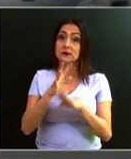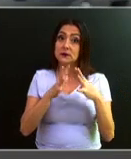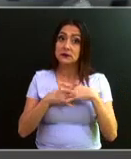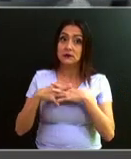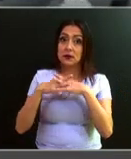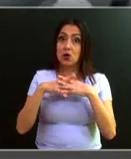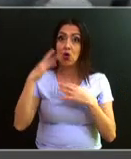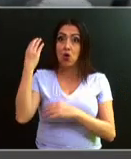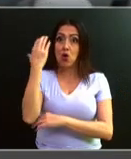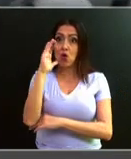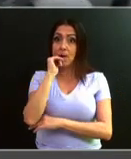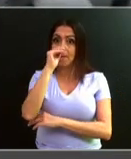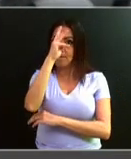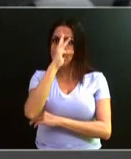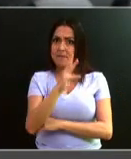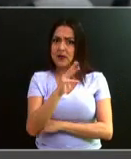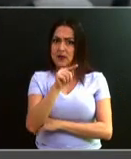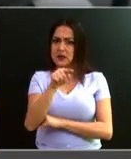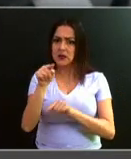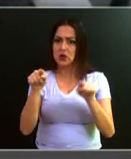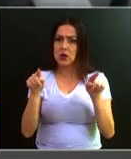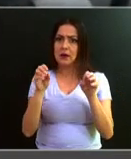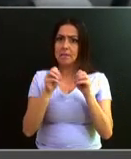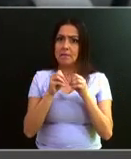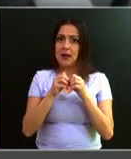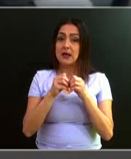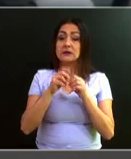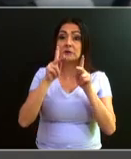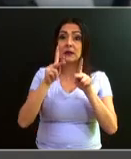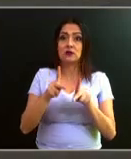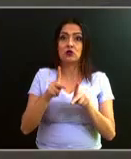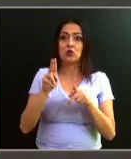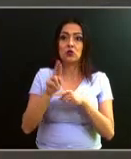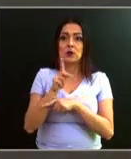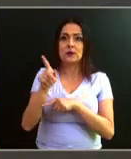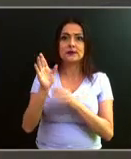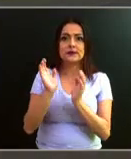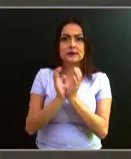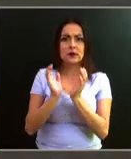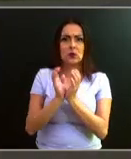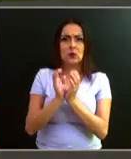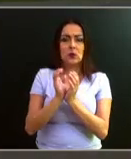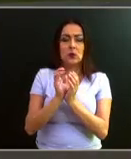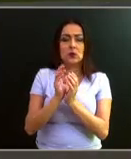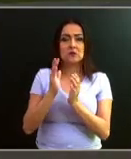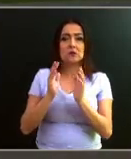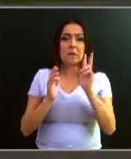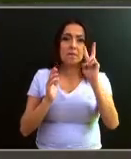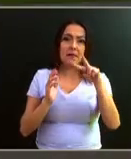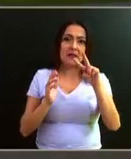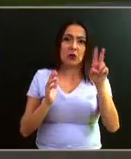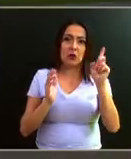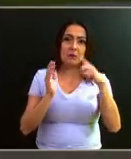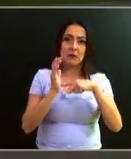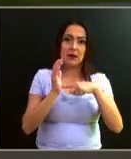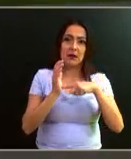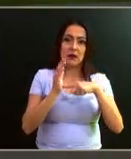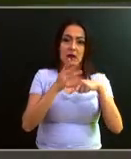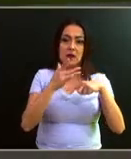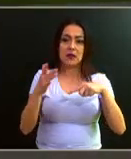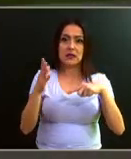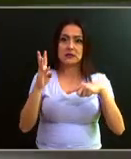Unidos, Colombia y México fueron los destinos donde más los pasajeros activaron el seguro, el cual tiene un valor entre los 22 mil colones